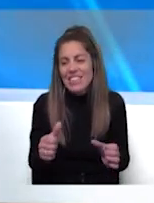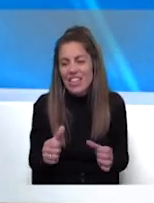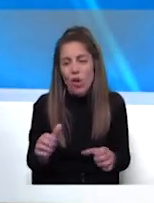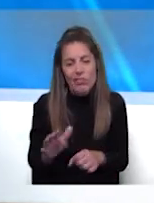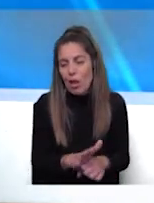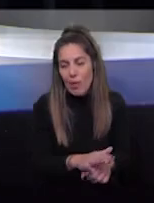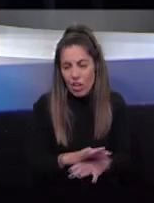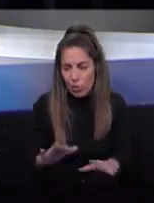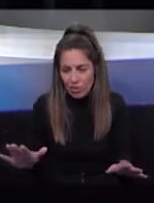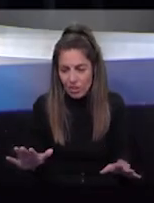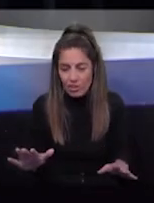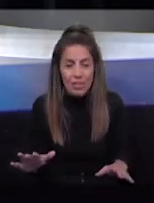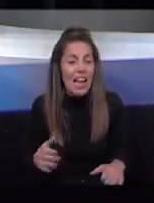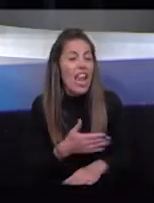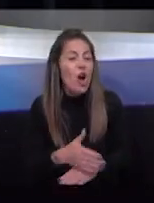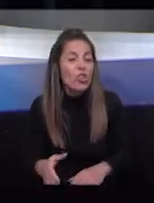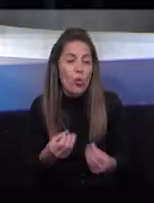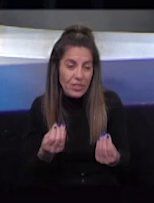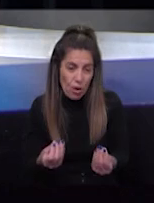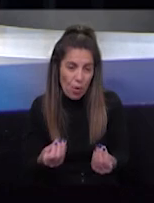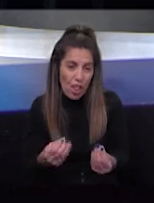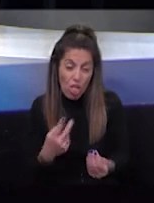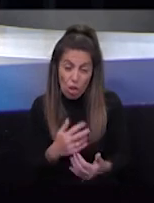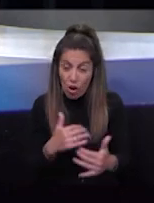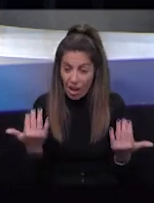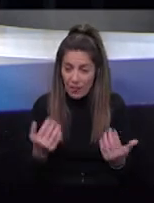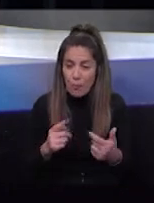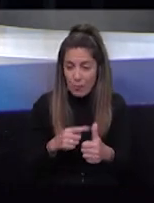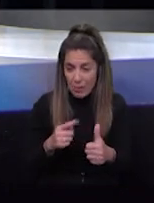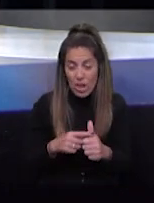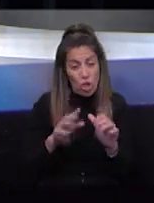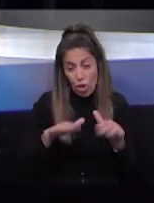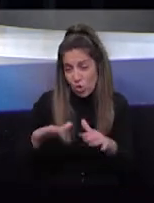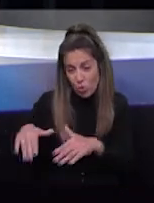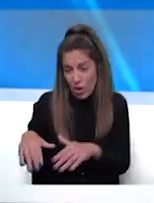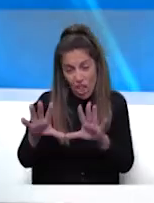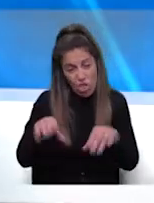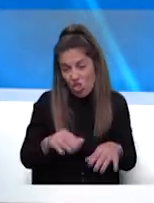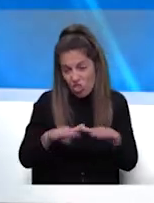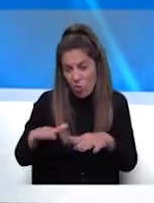cosas. Y las consecuencias son dos graves. Primero, son todos iguales.